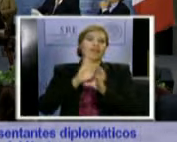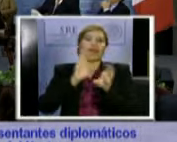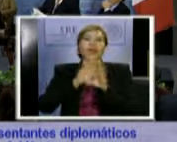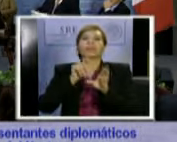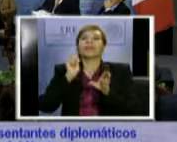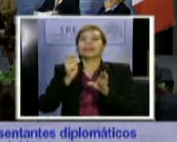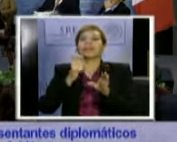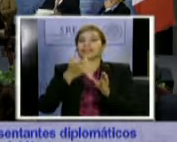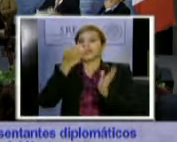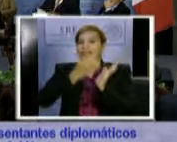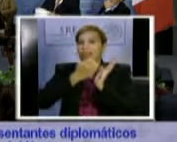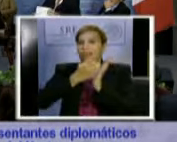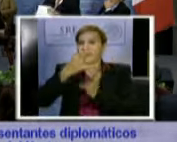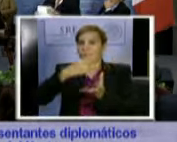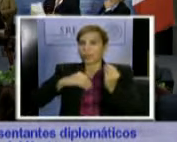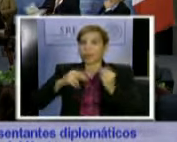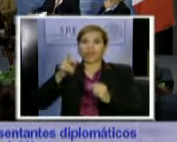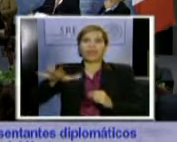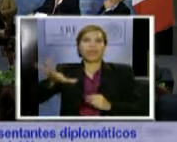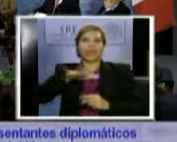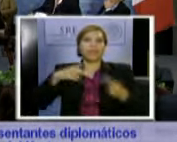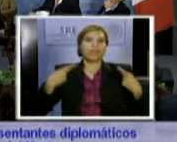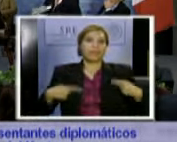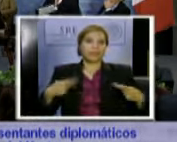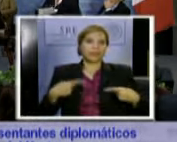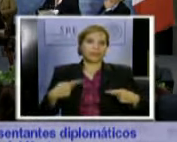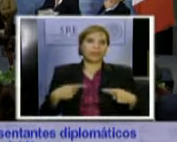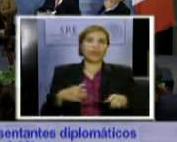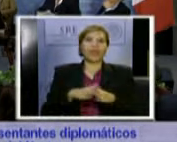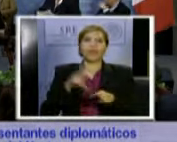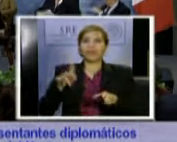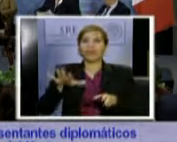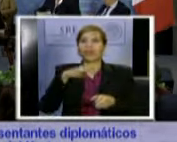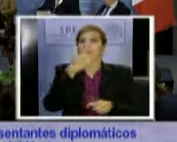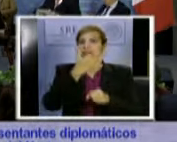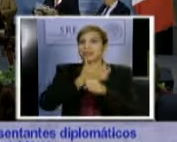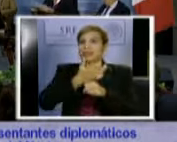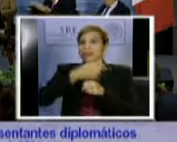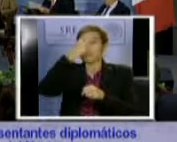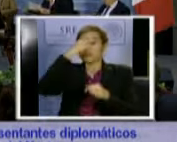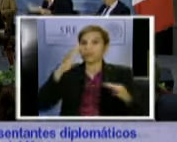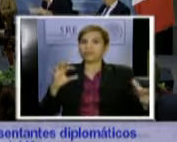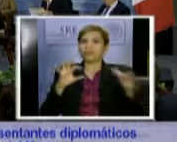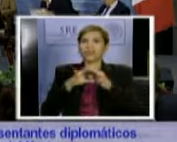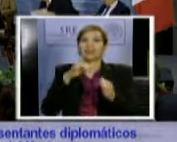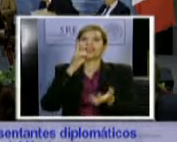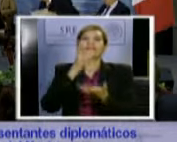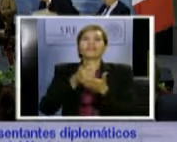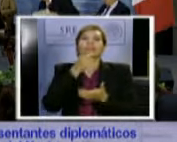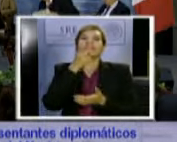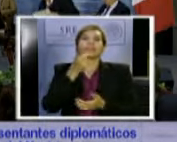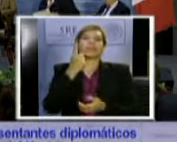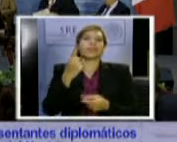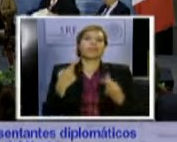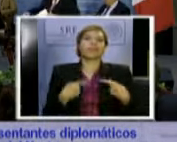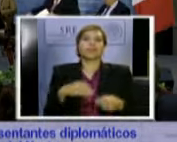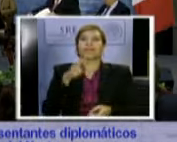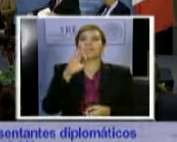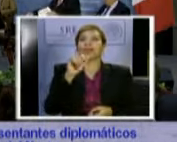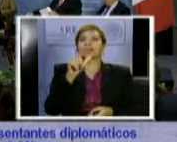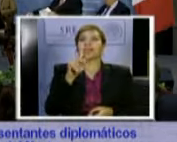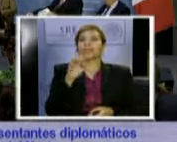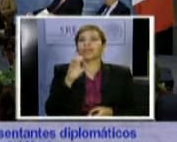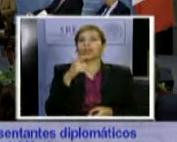población entre México y los Estados Unidos, lo único que nos queda es seguir lo que algún día me dijo Felipe